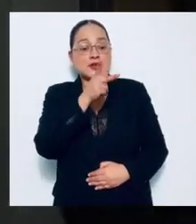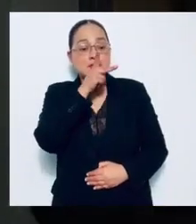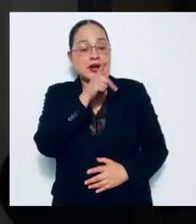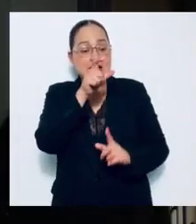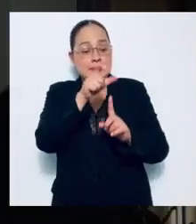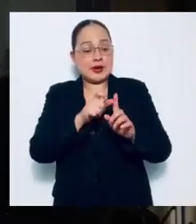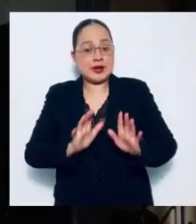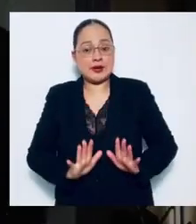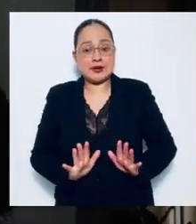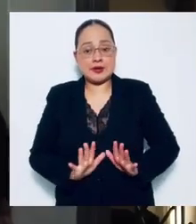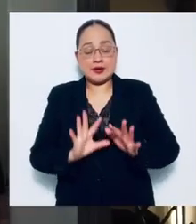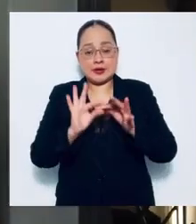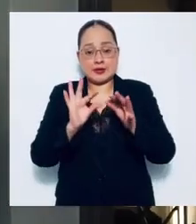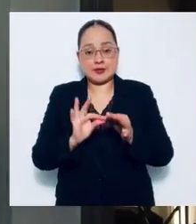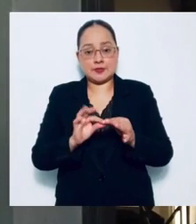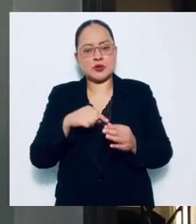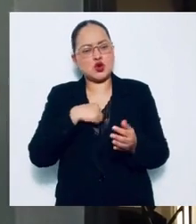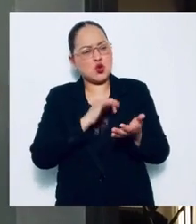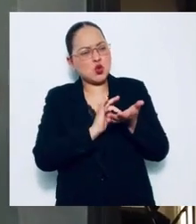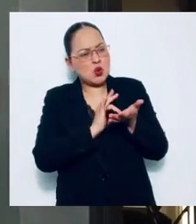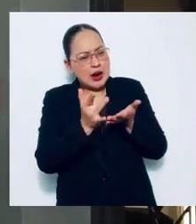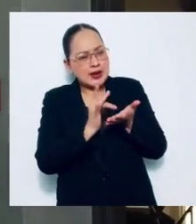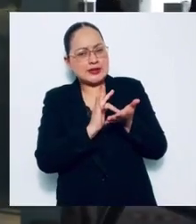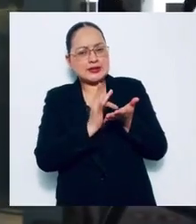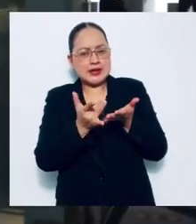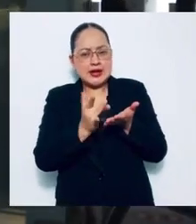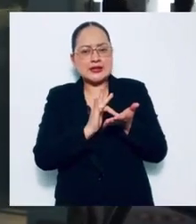Descríbete en 3 palabras. Gratitud,